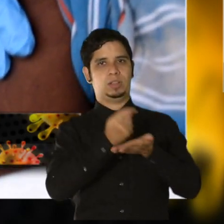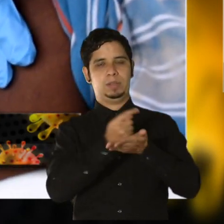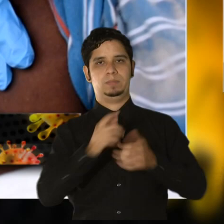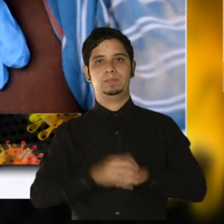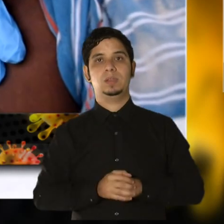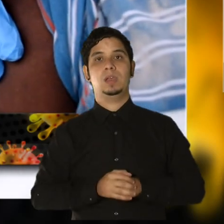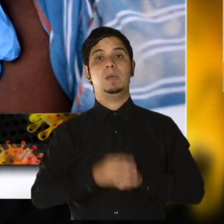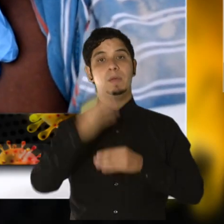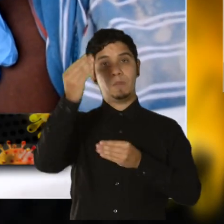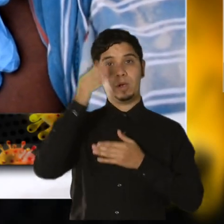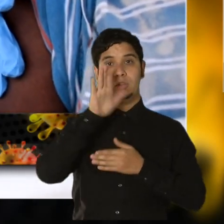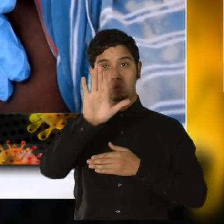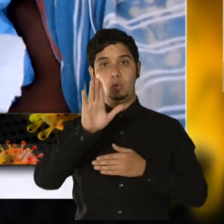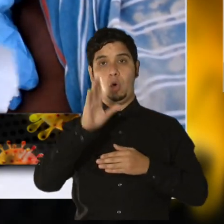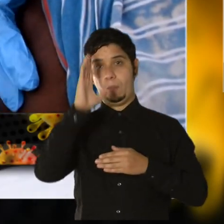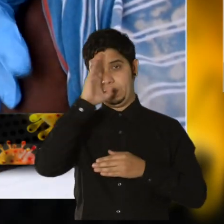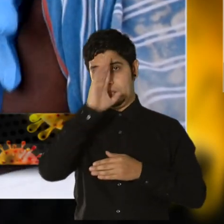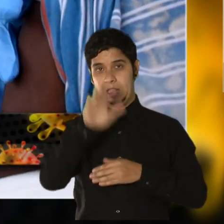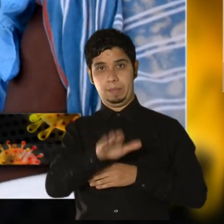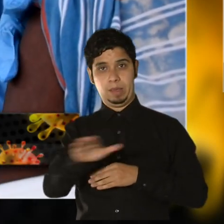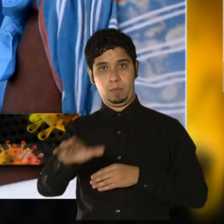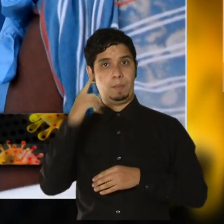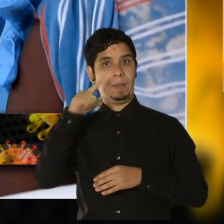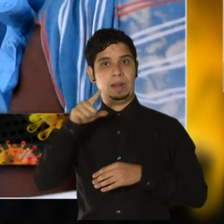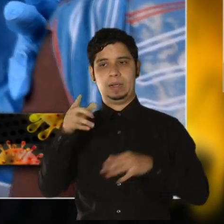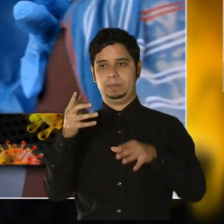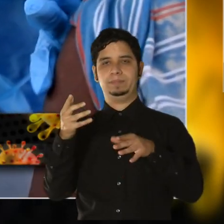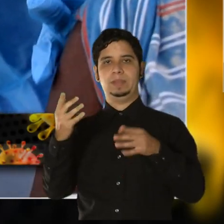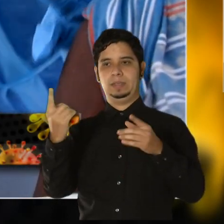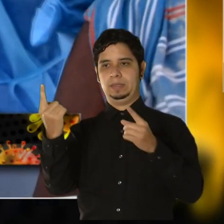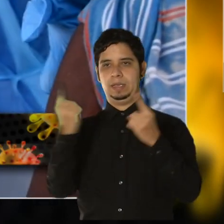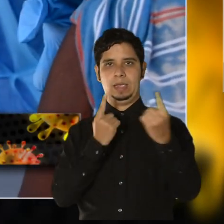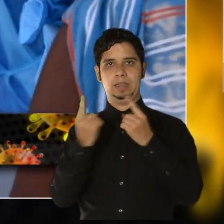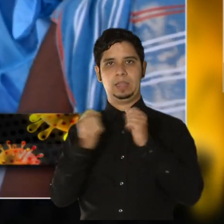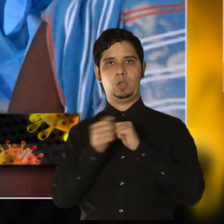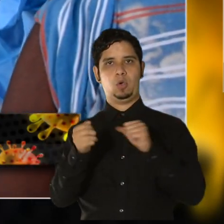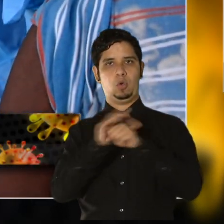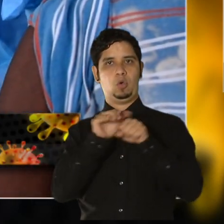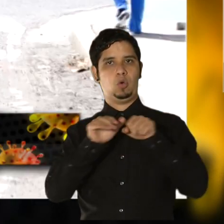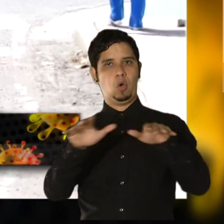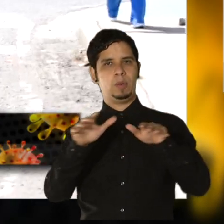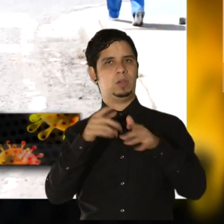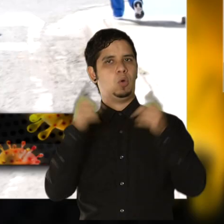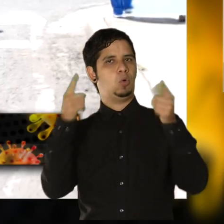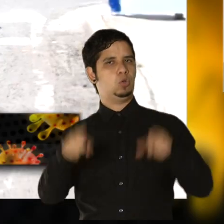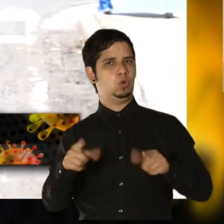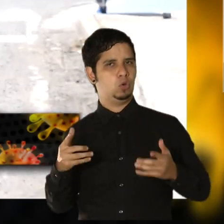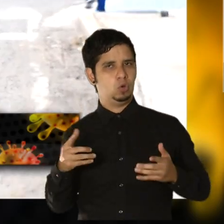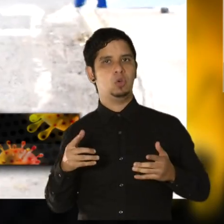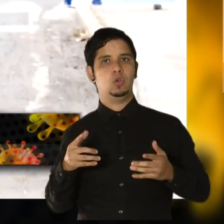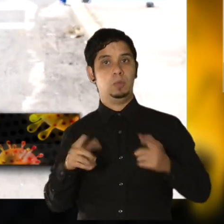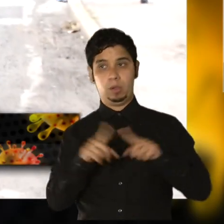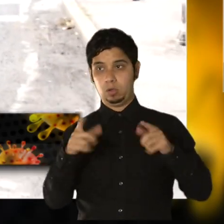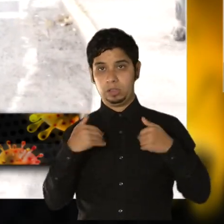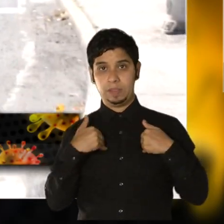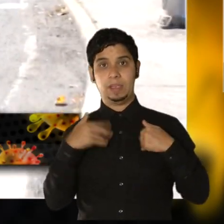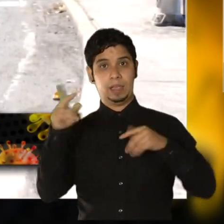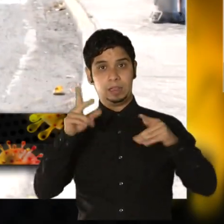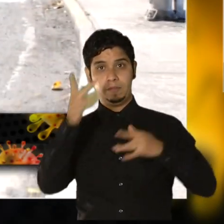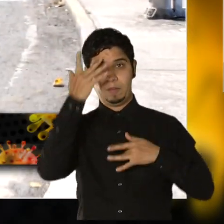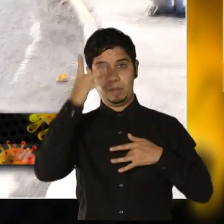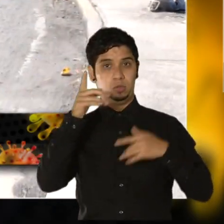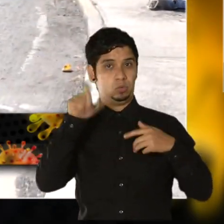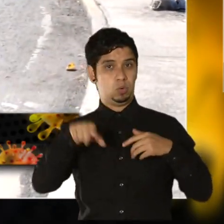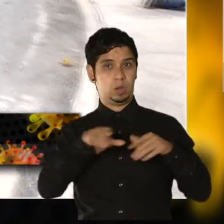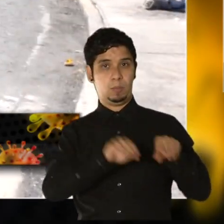Bayamón, que era el designado, ¿verdad?, para recibir a los pacientes con COVID. No ocurrió así, pero sí tienen población. Ustedes tuvieron que mudarse